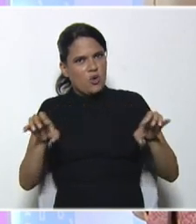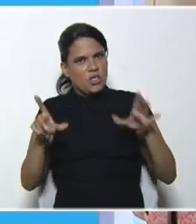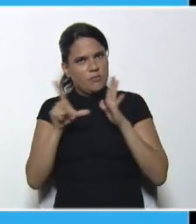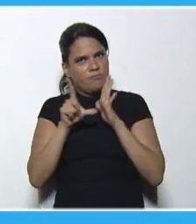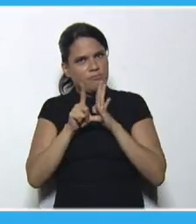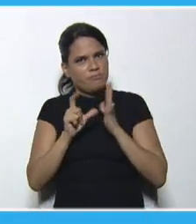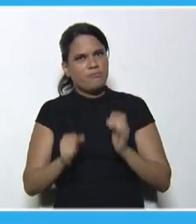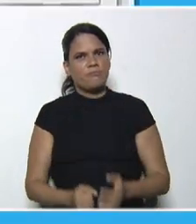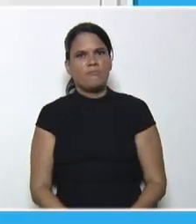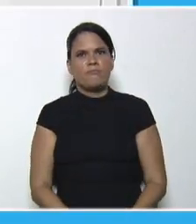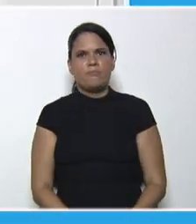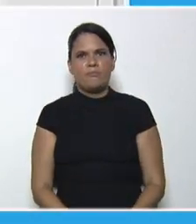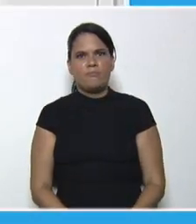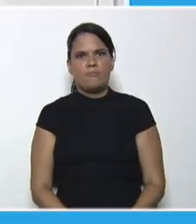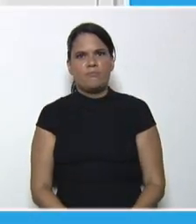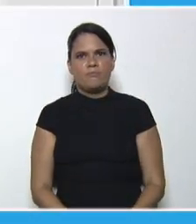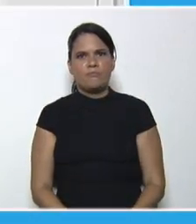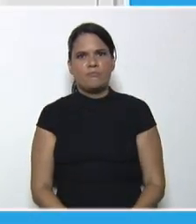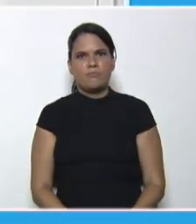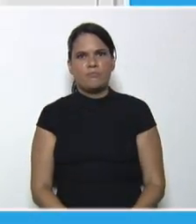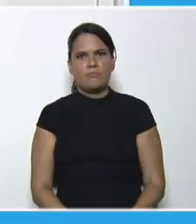general.